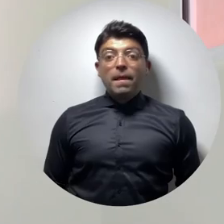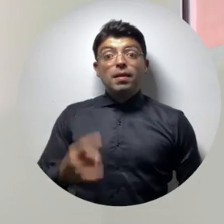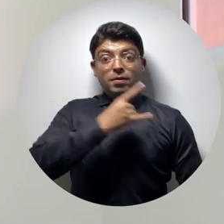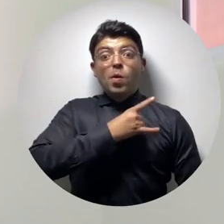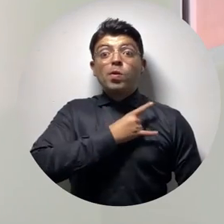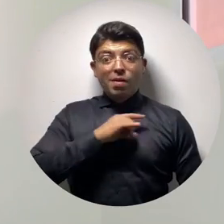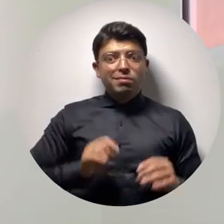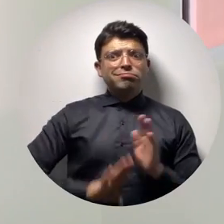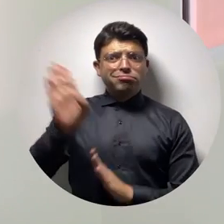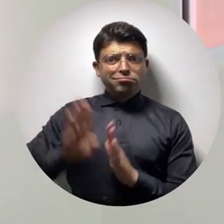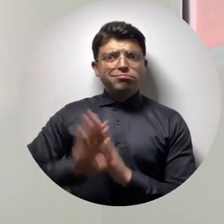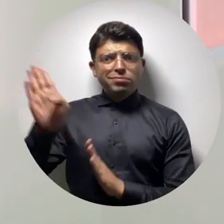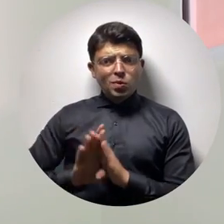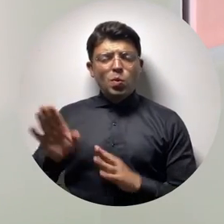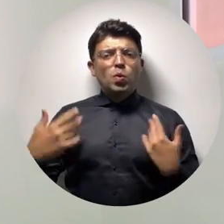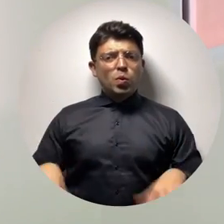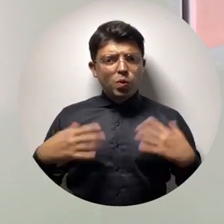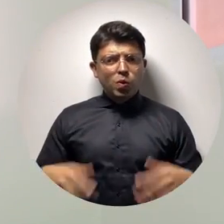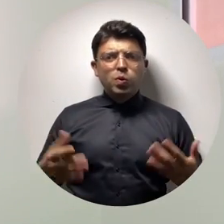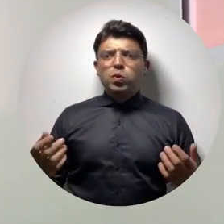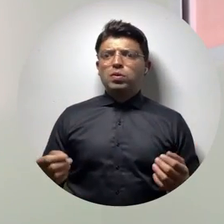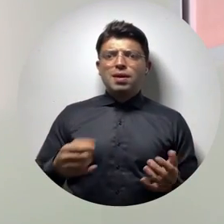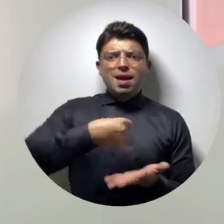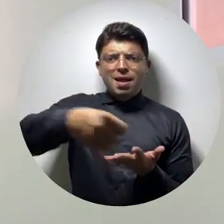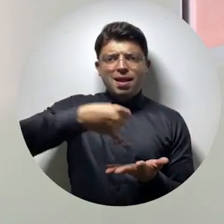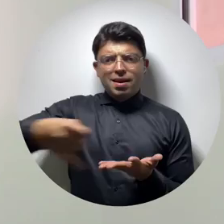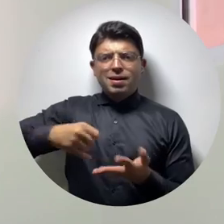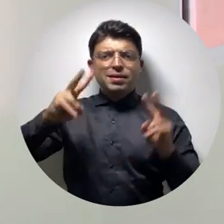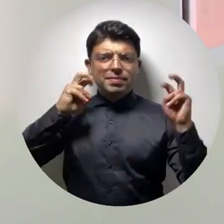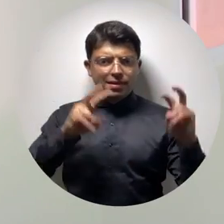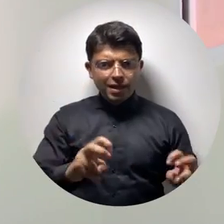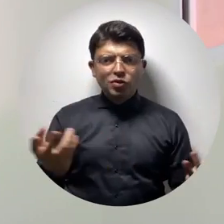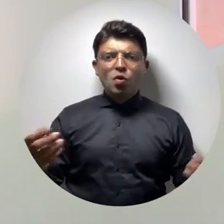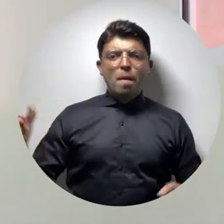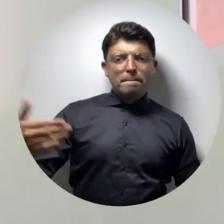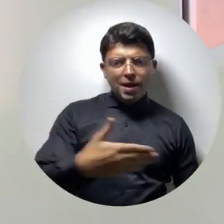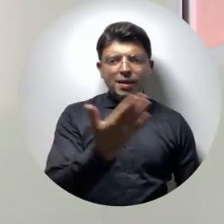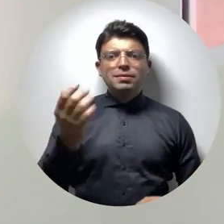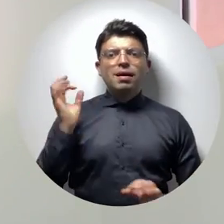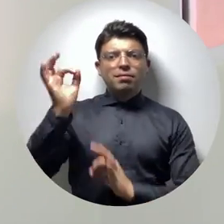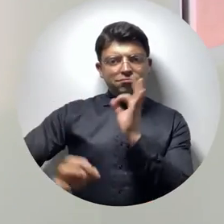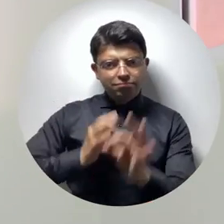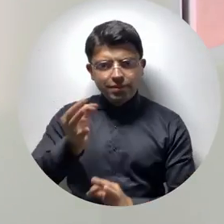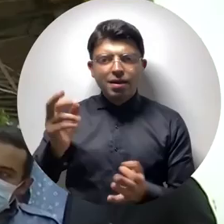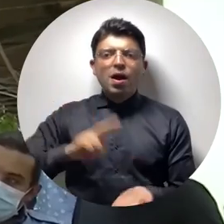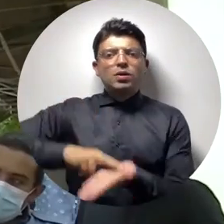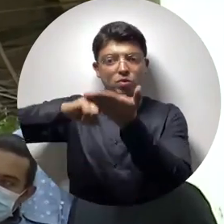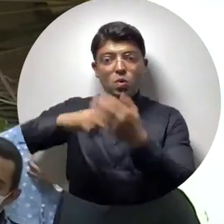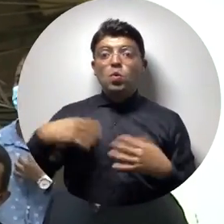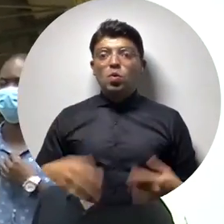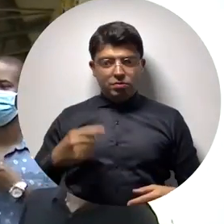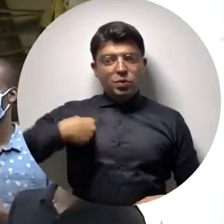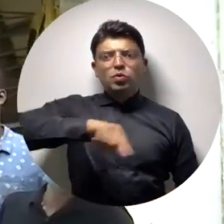La universidad ha crecido en muchas líneas de investigación, en pesca, en conservación, en